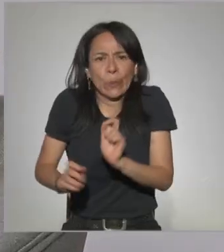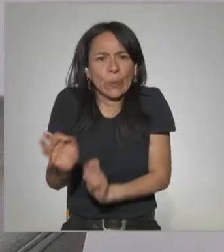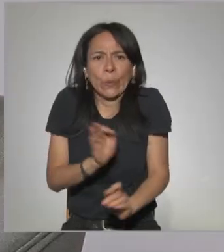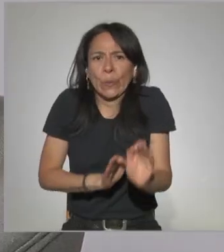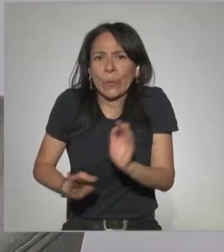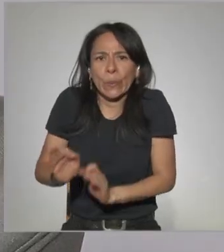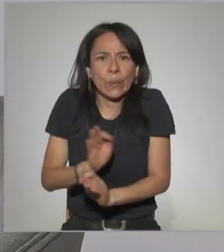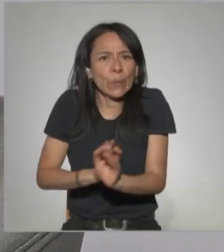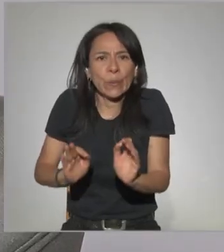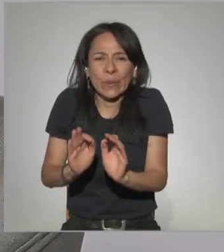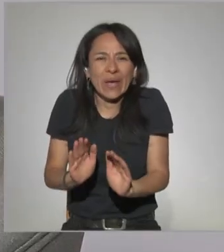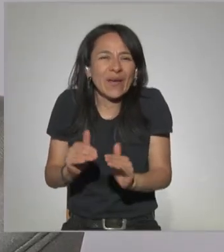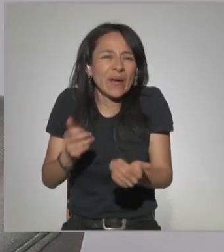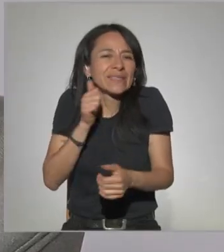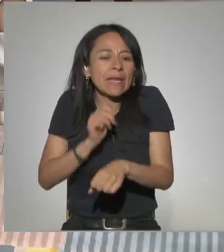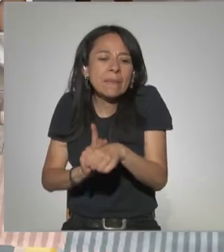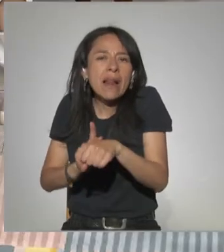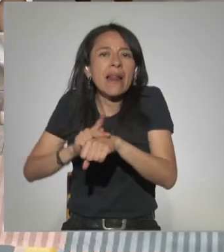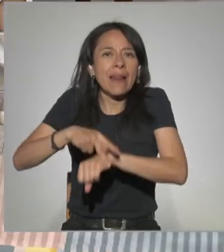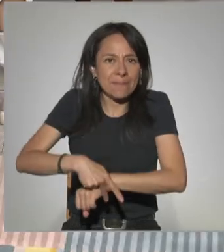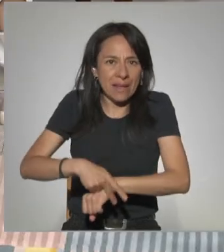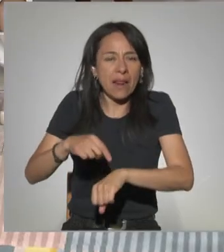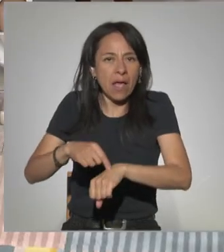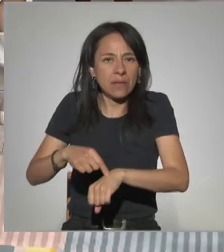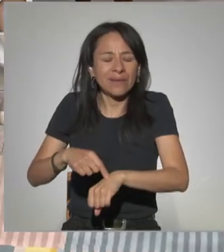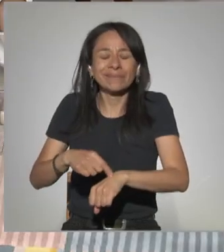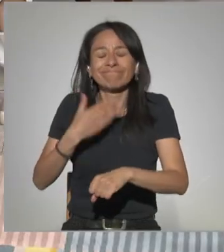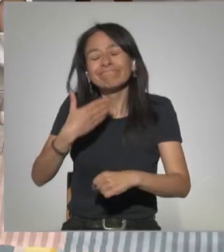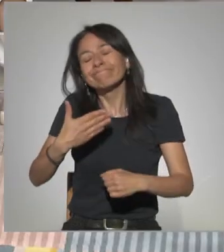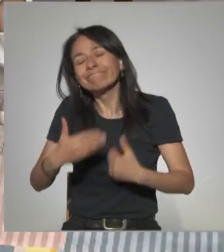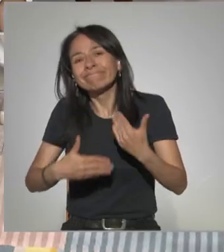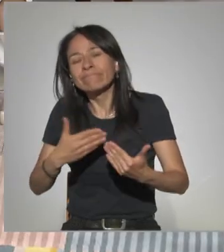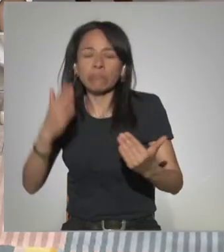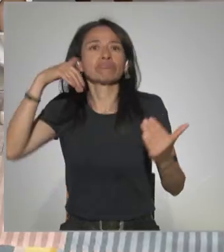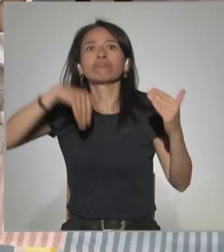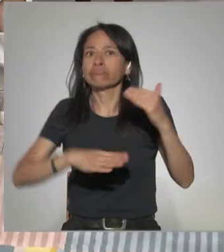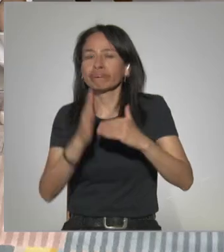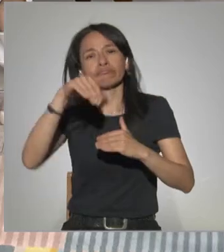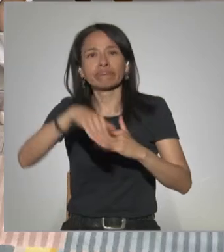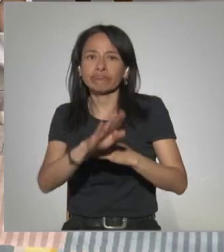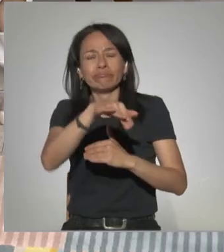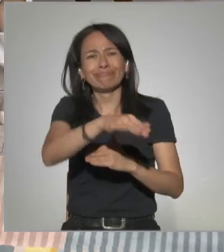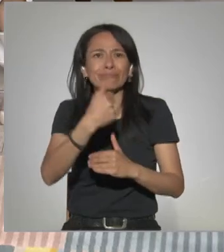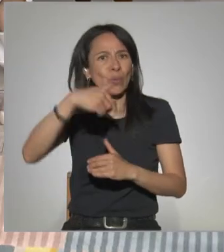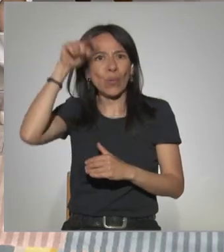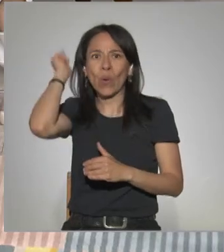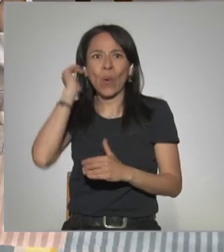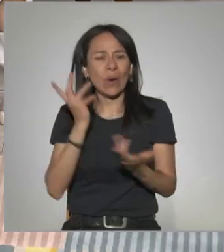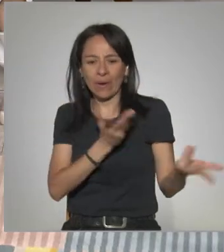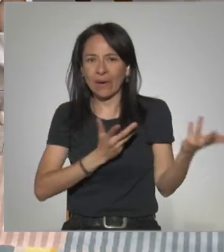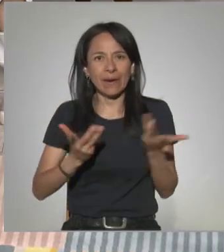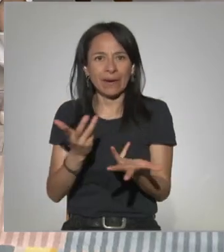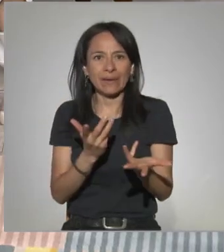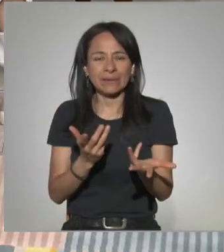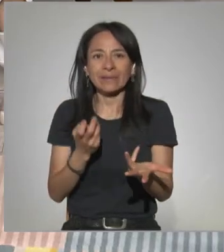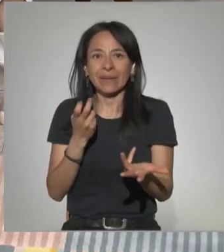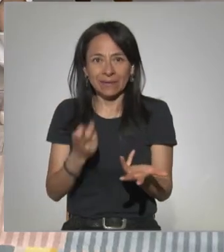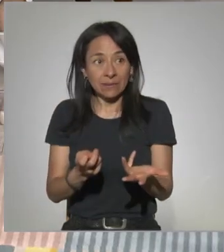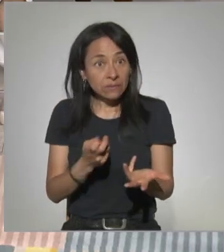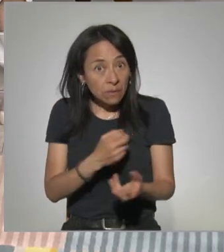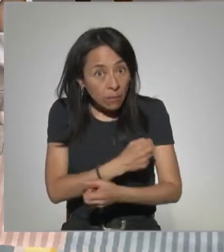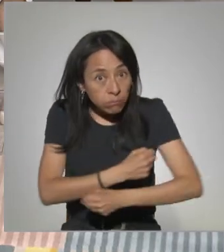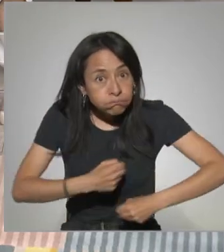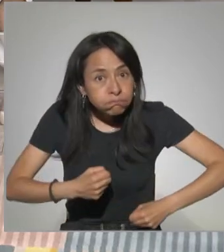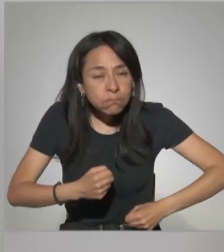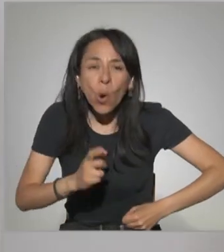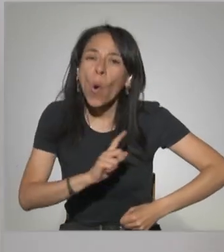parte externa, en la piel, ¿no? Se alteran por el cortisol, ¿no? Efectivamente sí. No engordamos por eso, engordamos